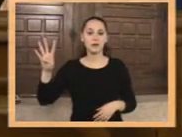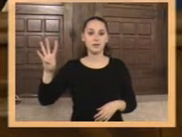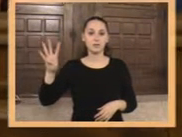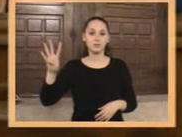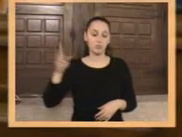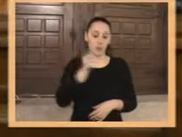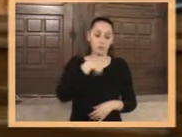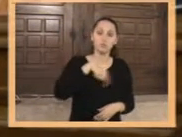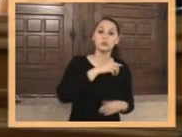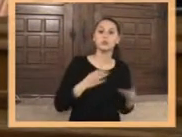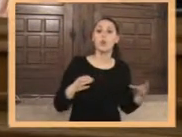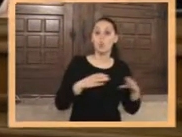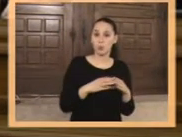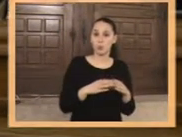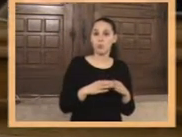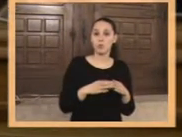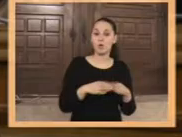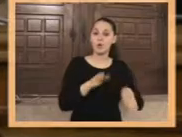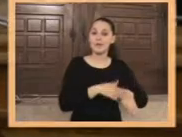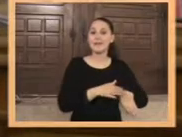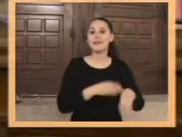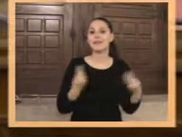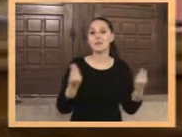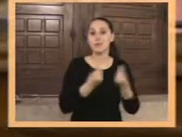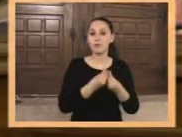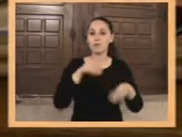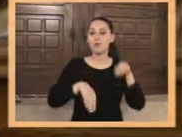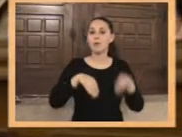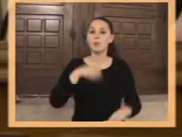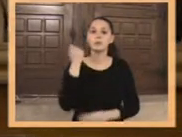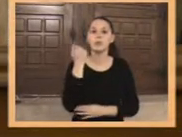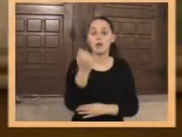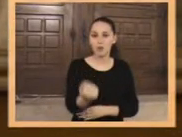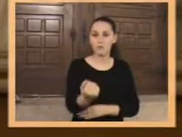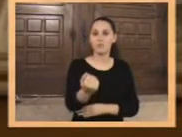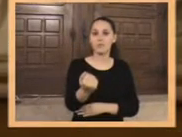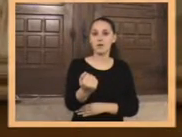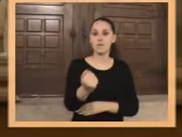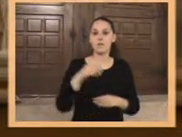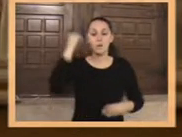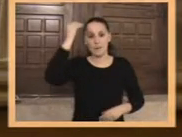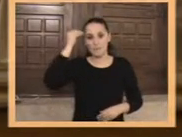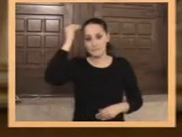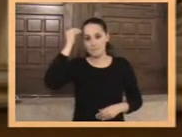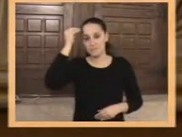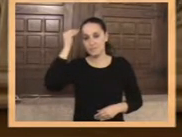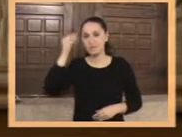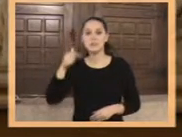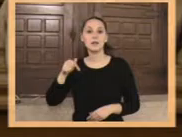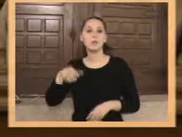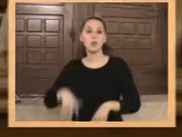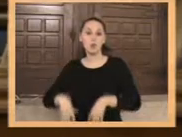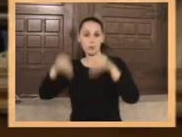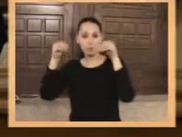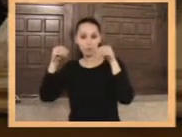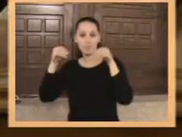Izquierda Unida votó favorablemente, y teniendo en cuenta que precisamente el Palacio del Arcediano y la Casa del Deán forman un